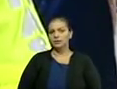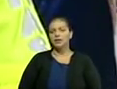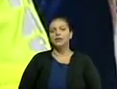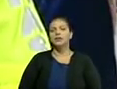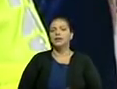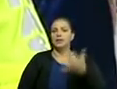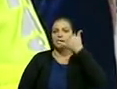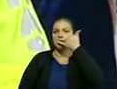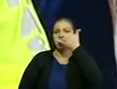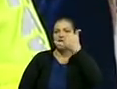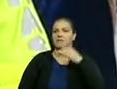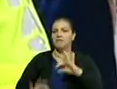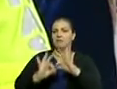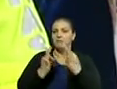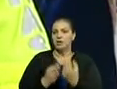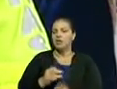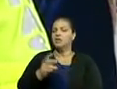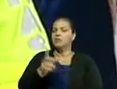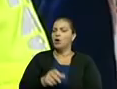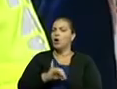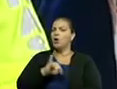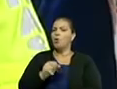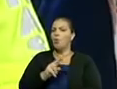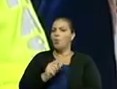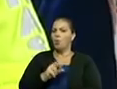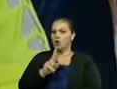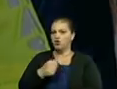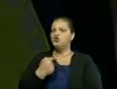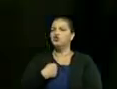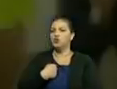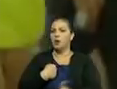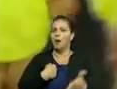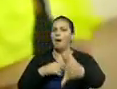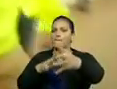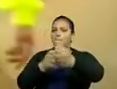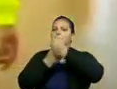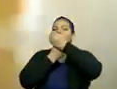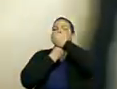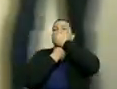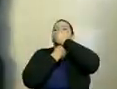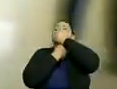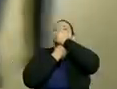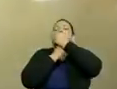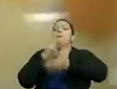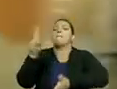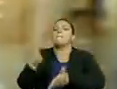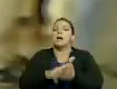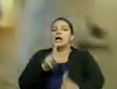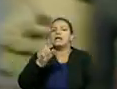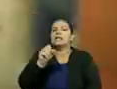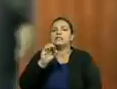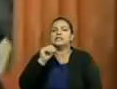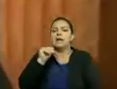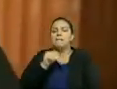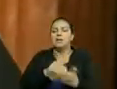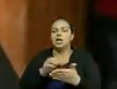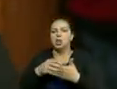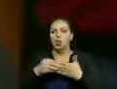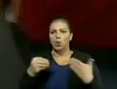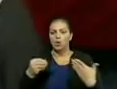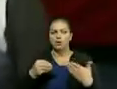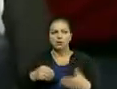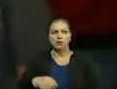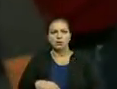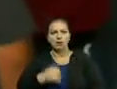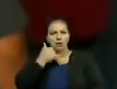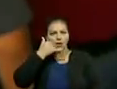que nos ayudó para poder ubicar en sí el lugar de cautiverio. El hombre permanecía secuestrado en una casa de caña en el sector de Voluntad de